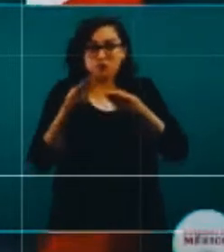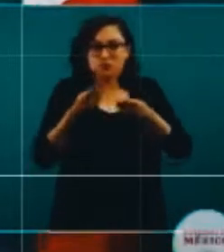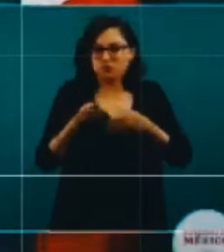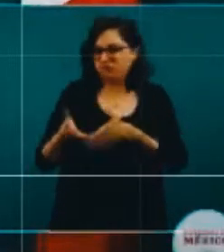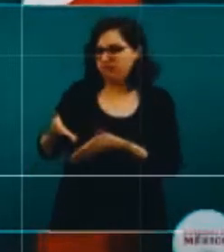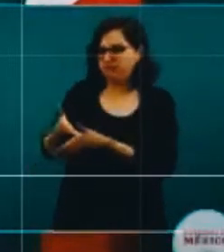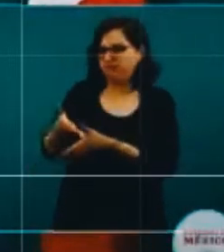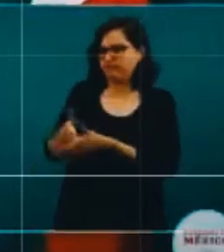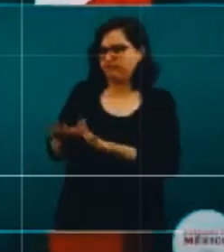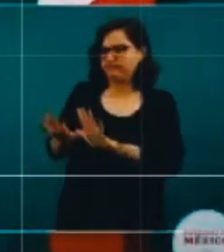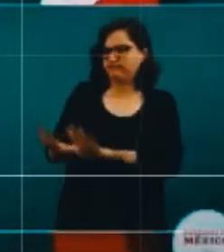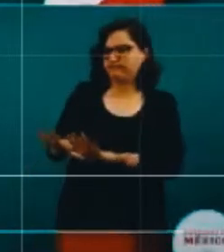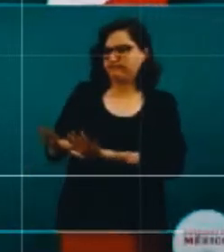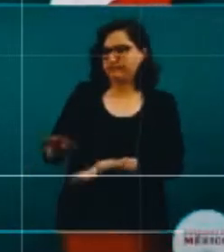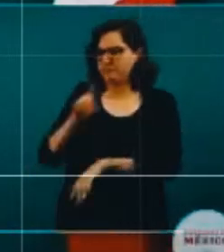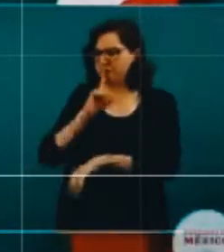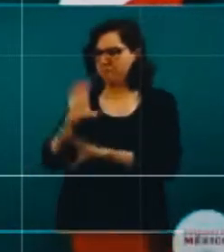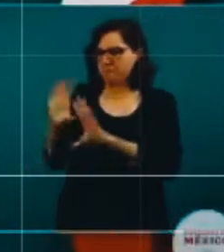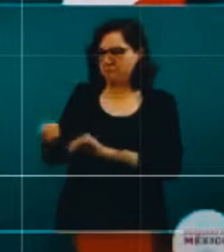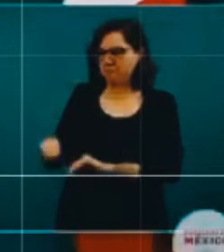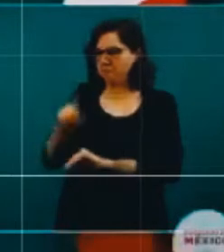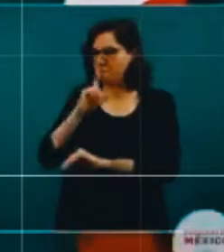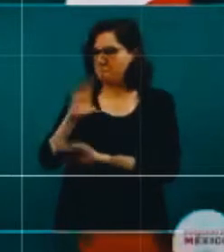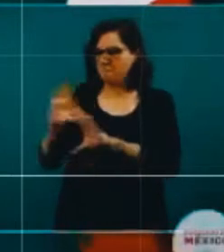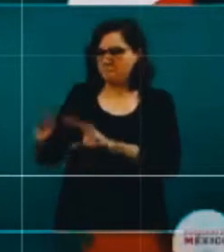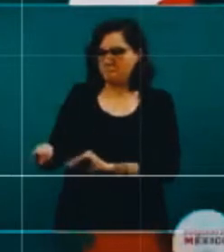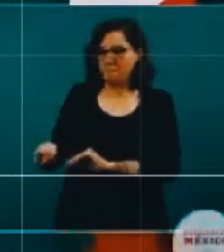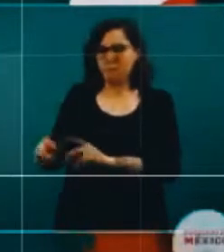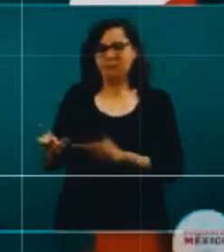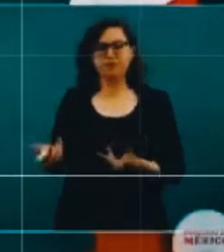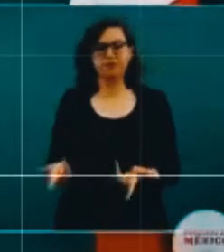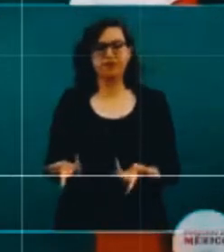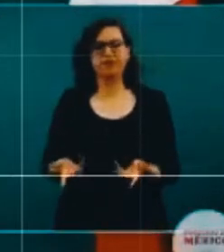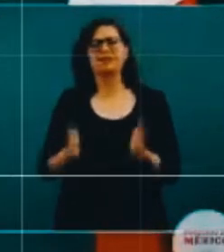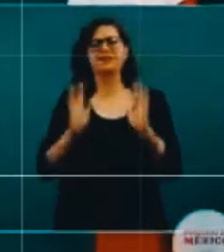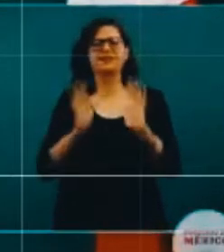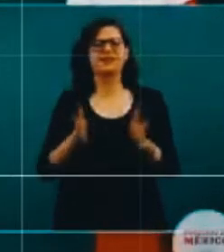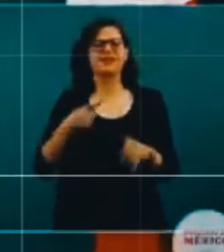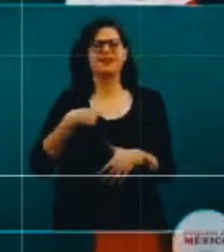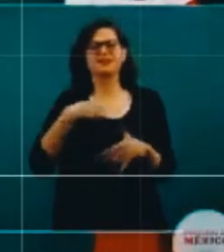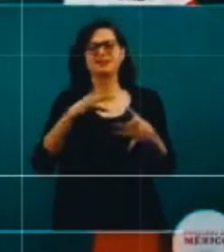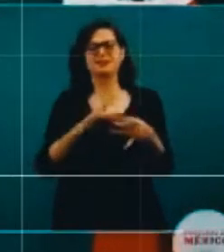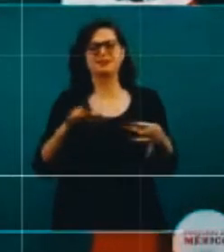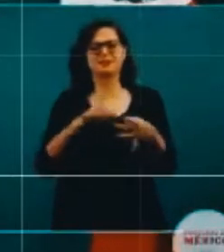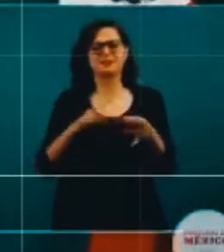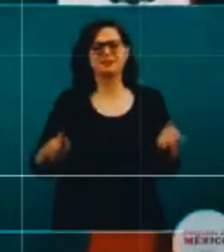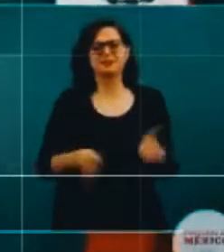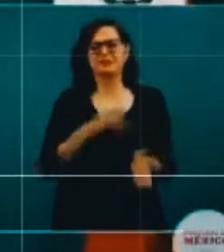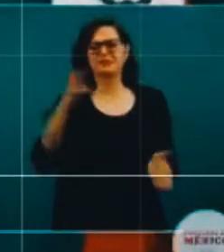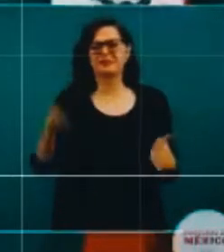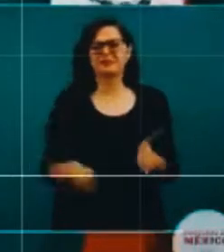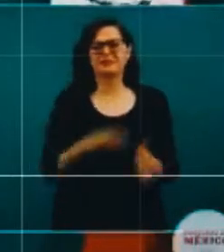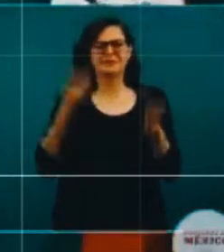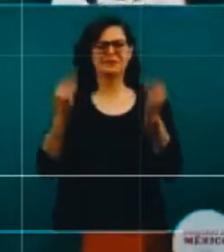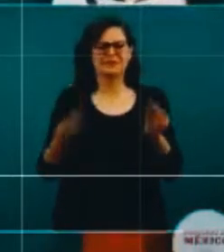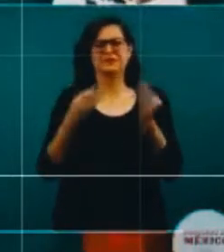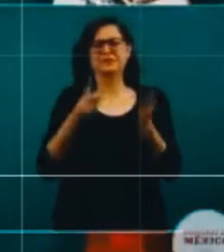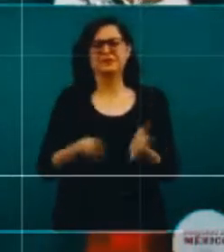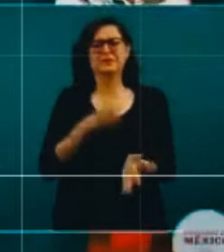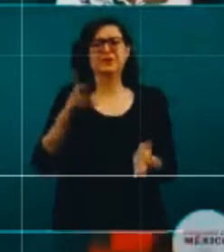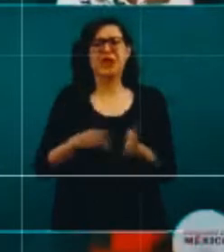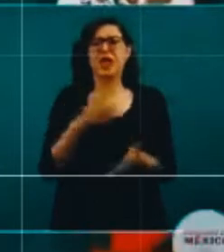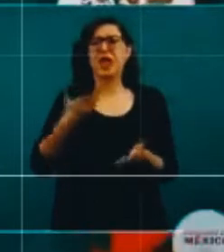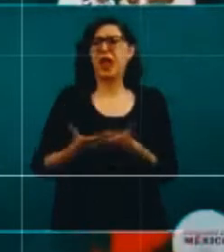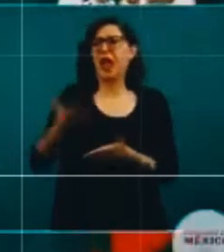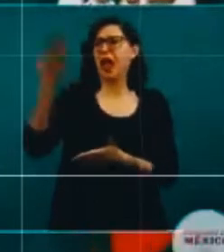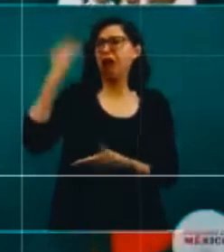bloqueaban, nos silenciaban. Ya muchas veces lo he dicho, en el tiempo que fui dirigente